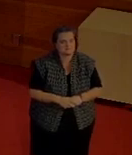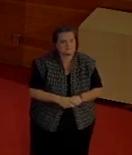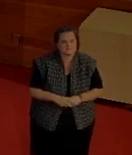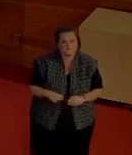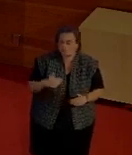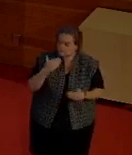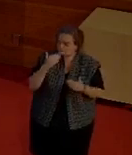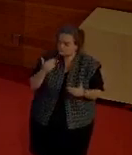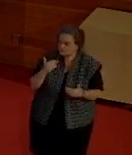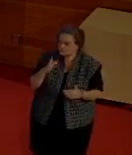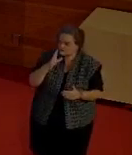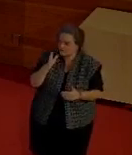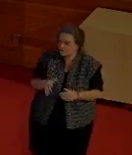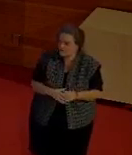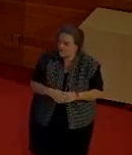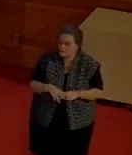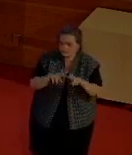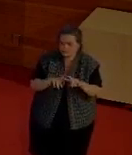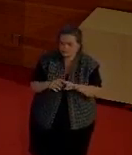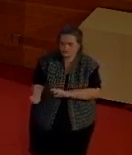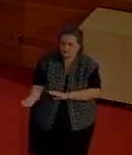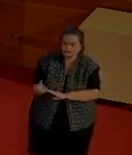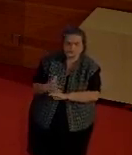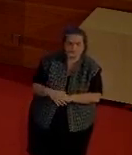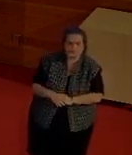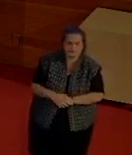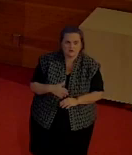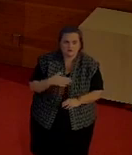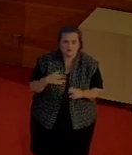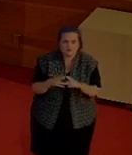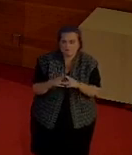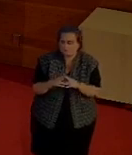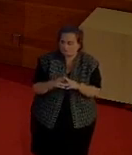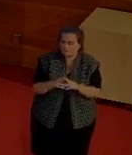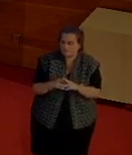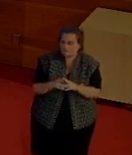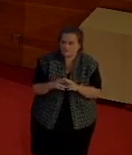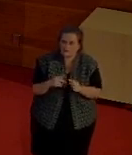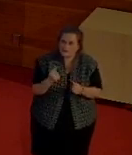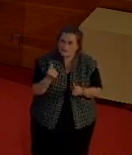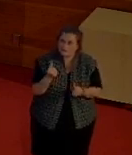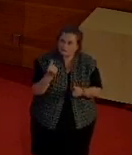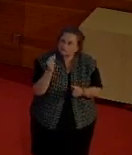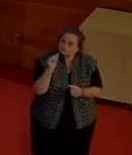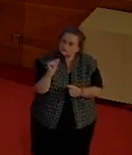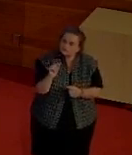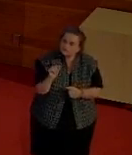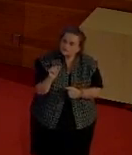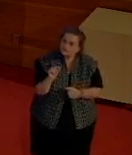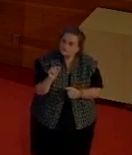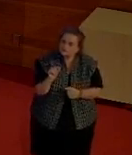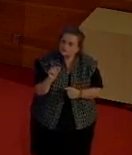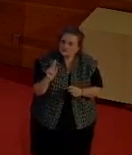gracias por brindarnos tu análisis y yo que te quería preguntar por un punto que no ha sido muy mencionado que es el tema de